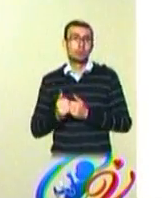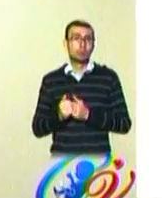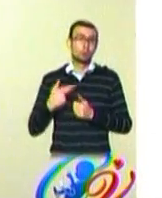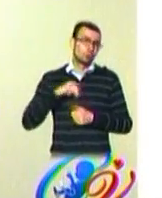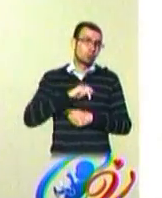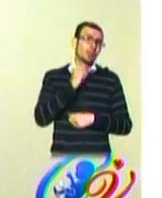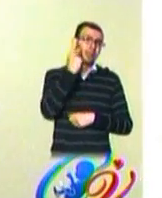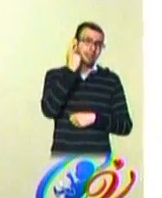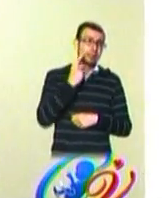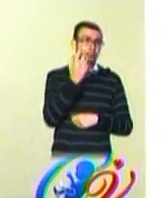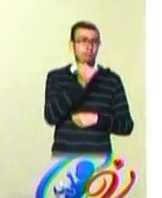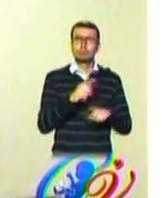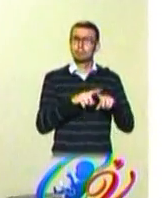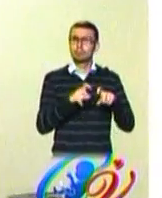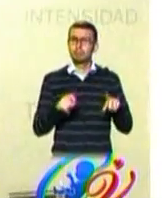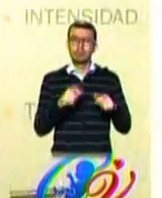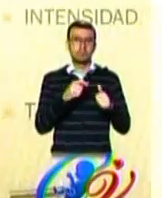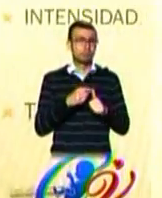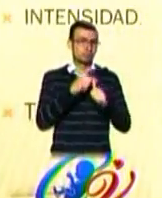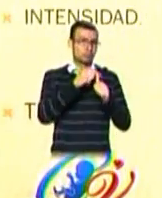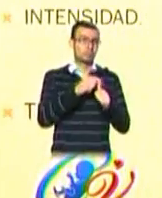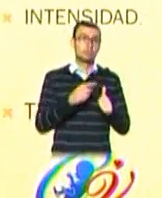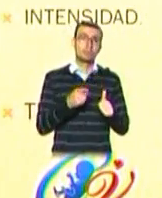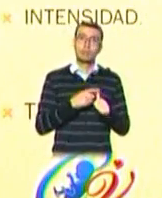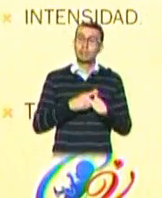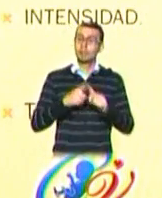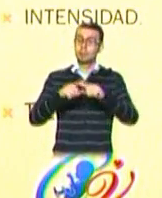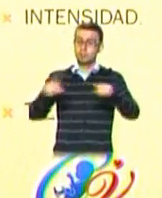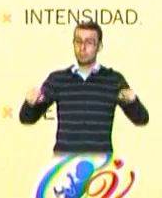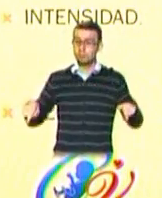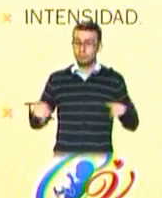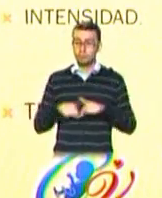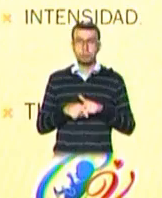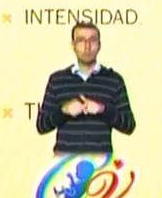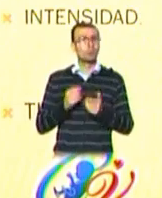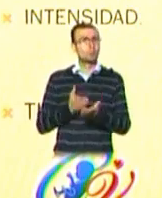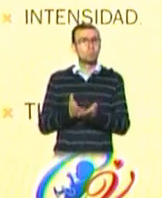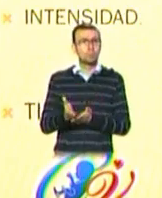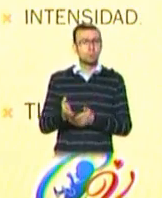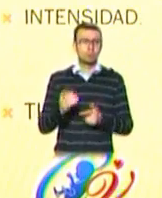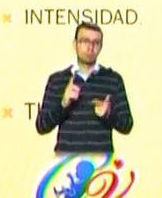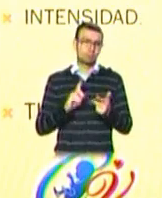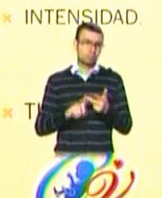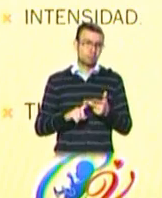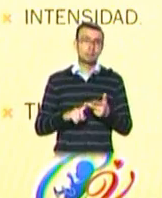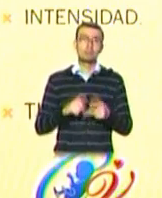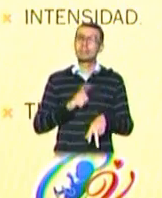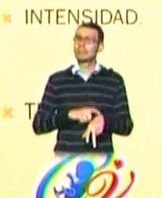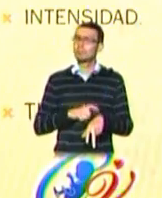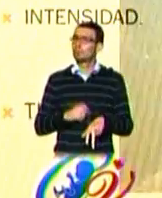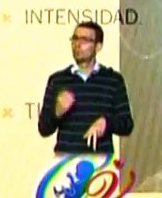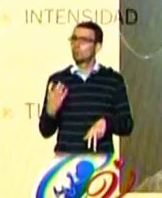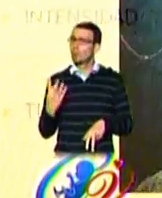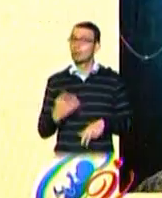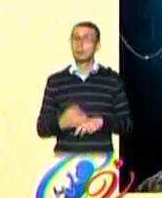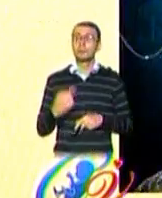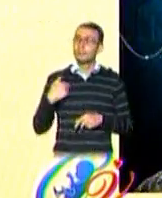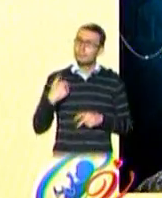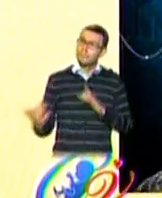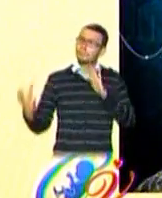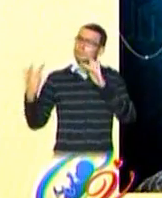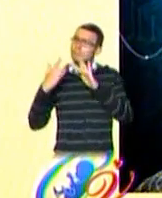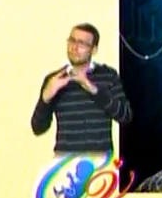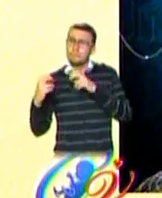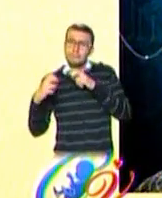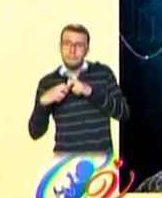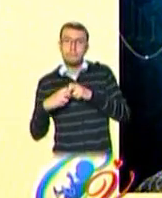unas variables fundamentales que son espacio, intensidad y tiempo. ¿Cómo vibramos nosotros con esa energía y cómo